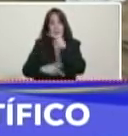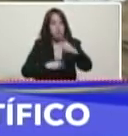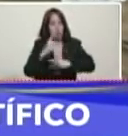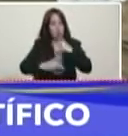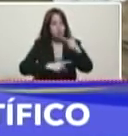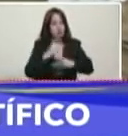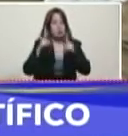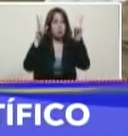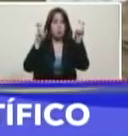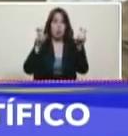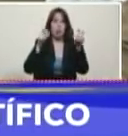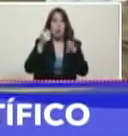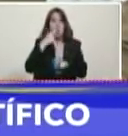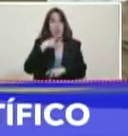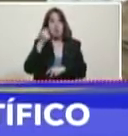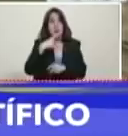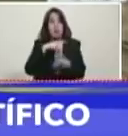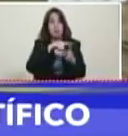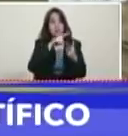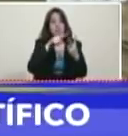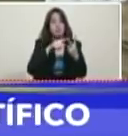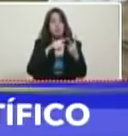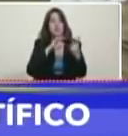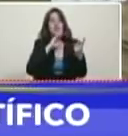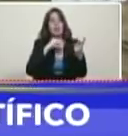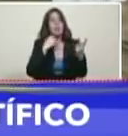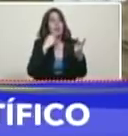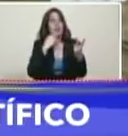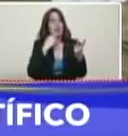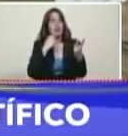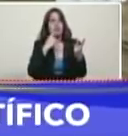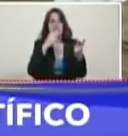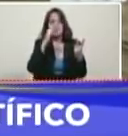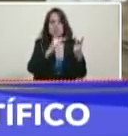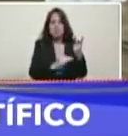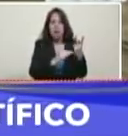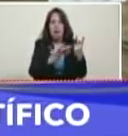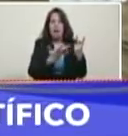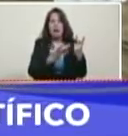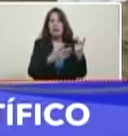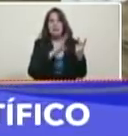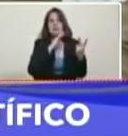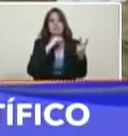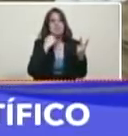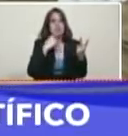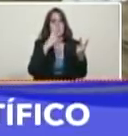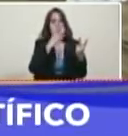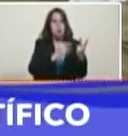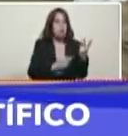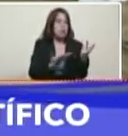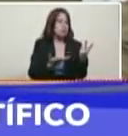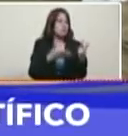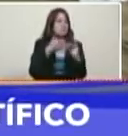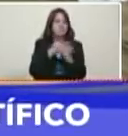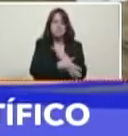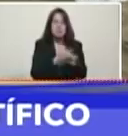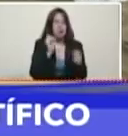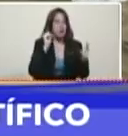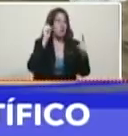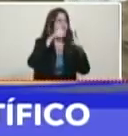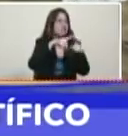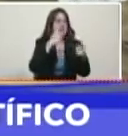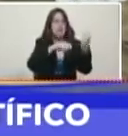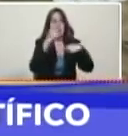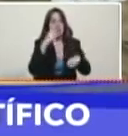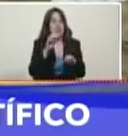innovaciones, medicamentos para dos enfermedades que por su baja prevalencia, como le digo, bajo número de casos, no son objeto de